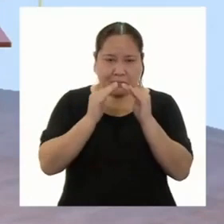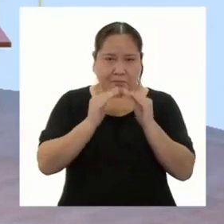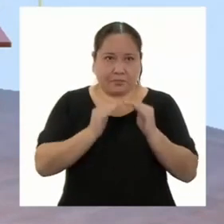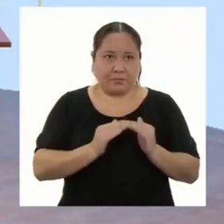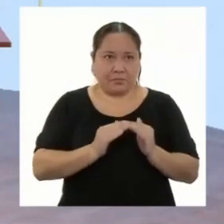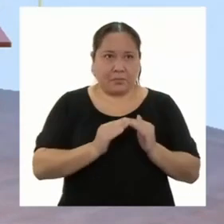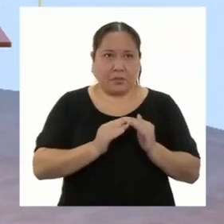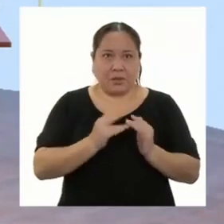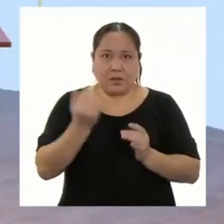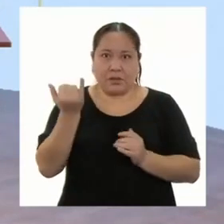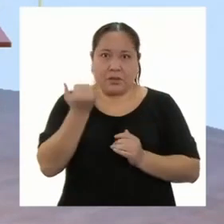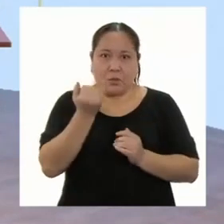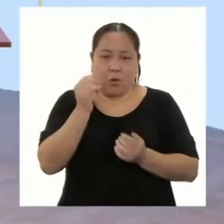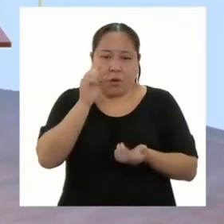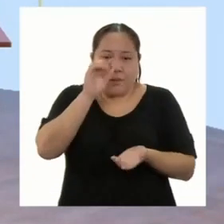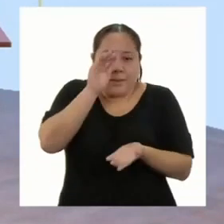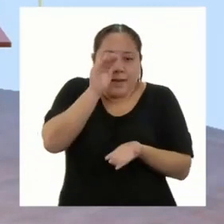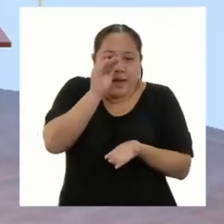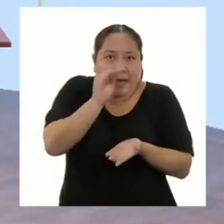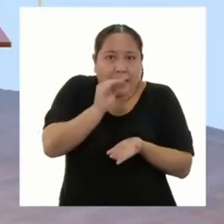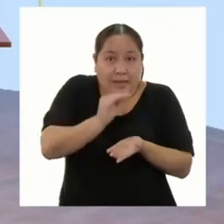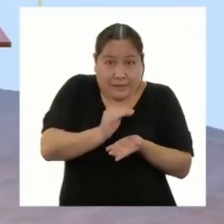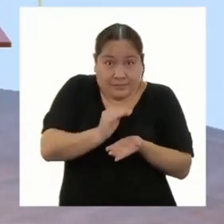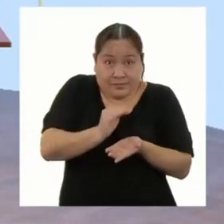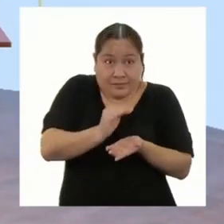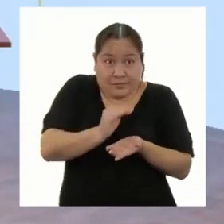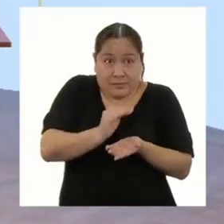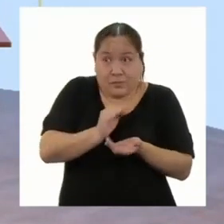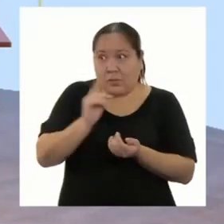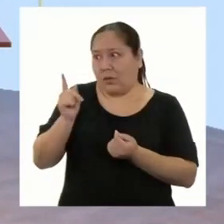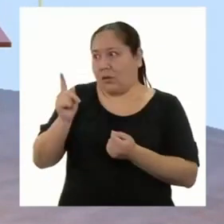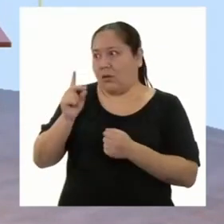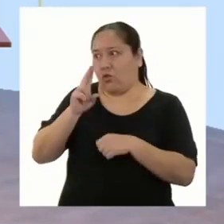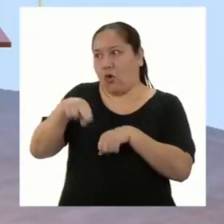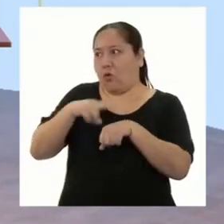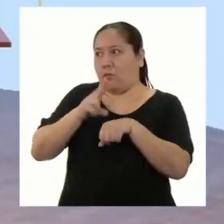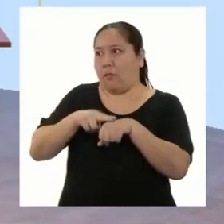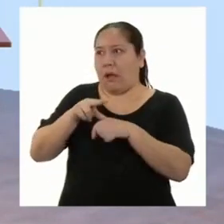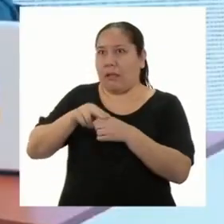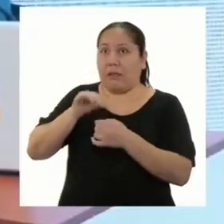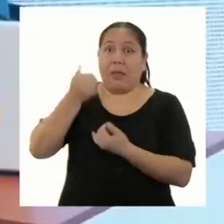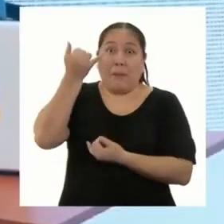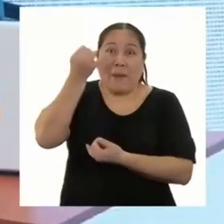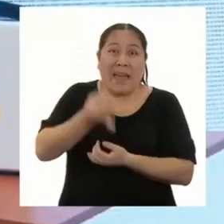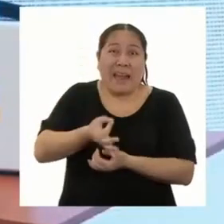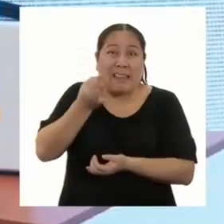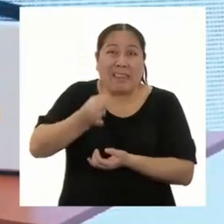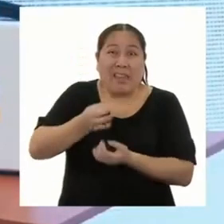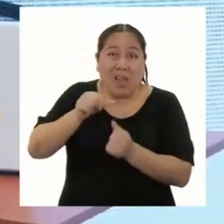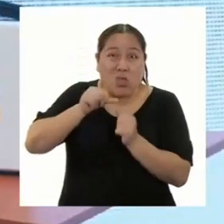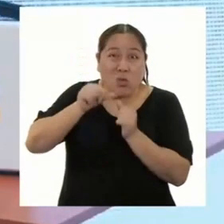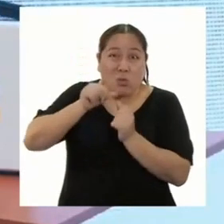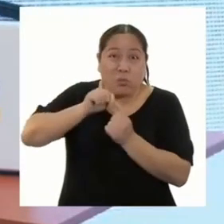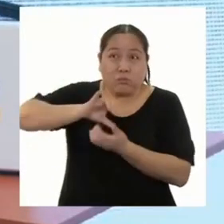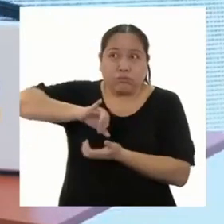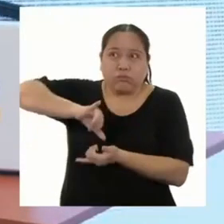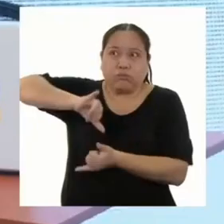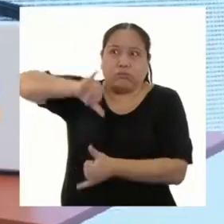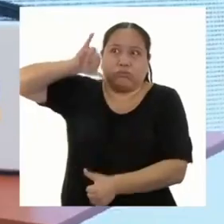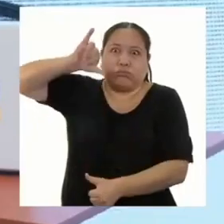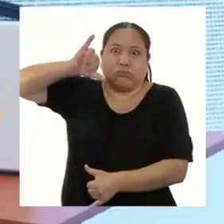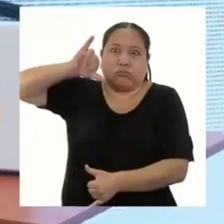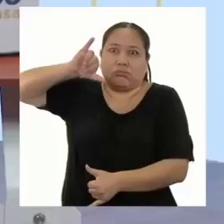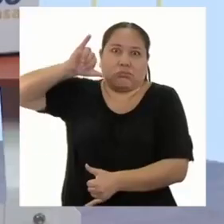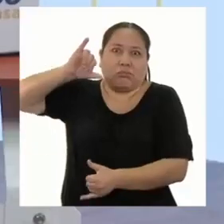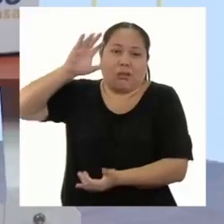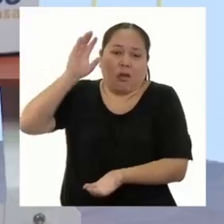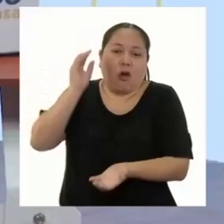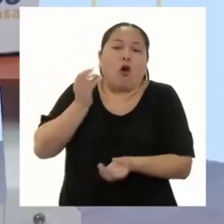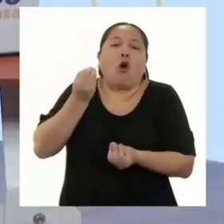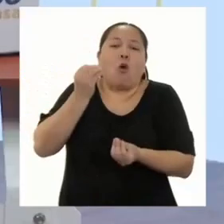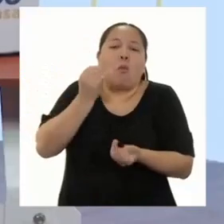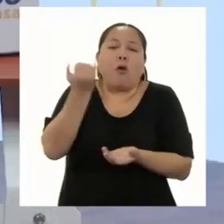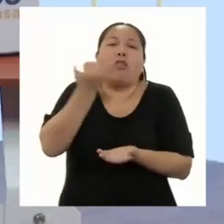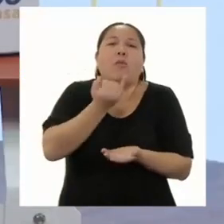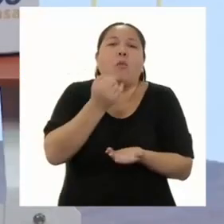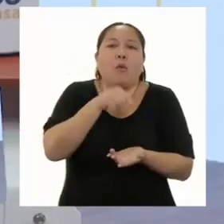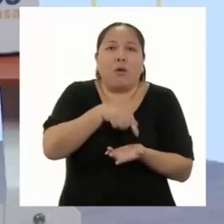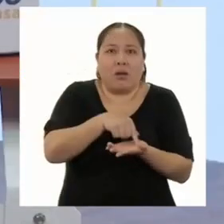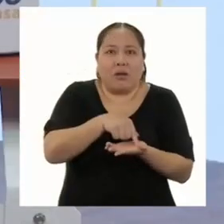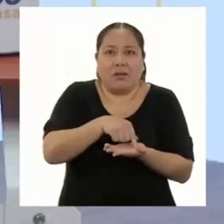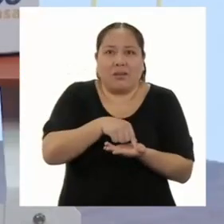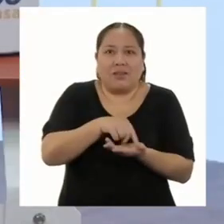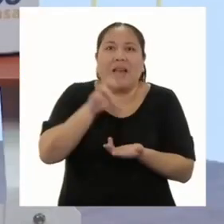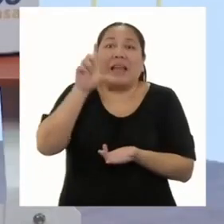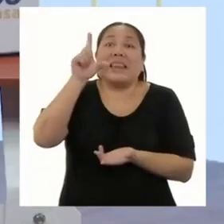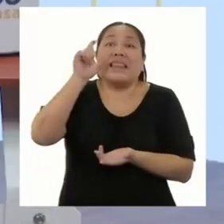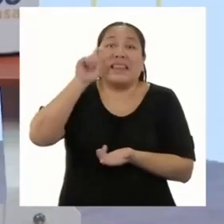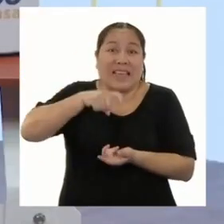dibujas más pequeña la casa que su tamaño real porque tiene que entrar en el papel. Obviamente, si